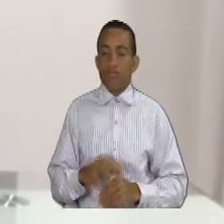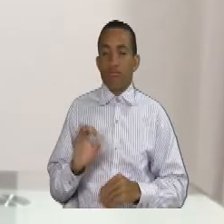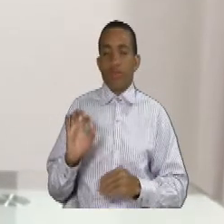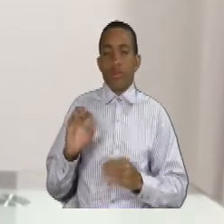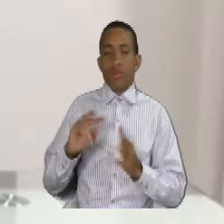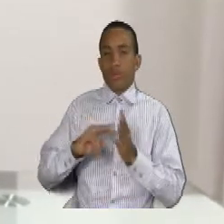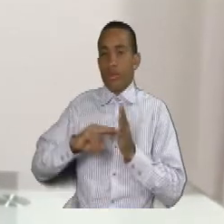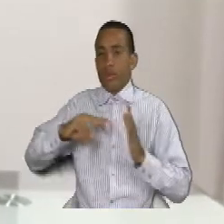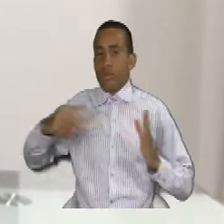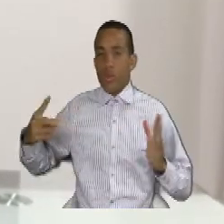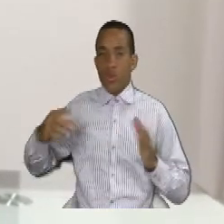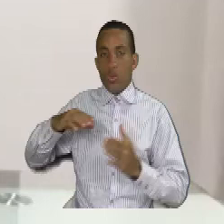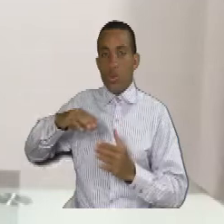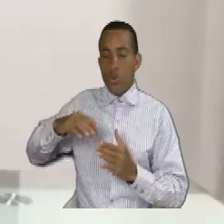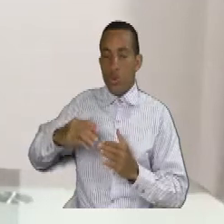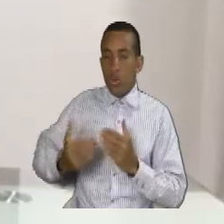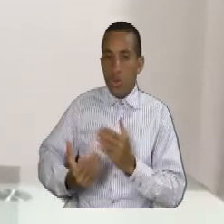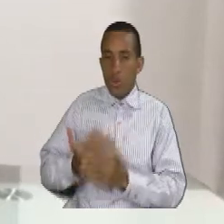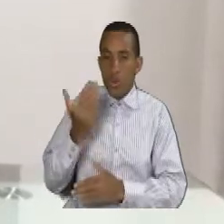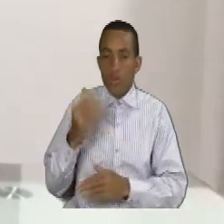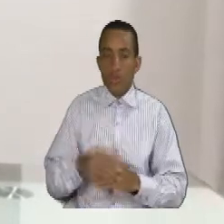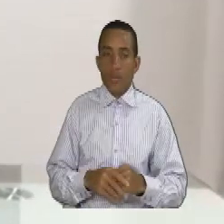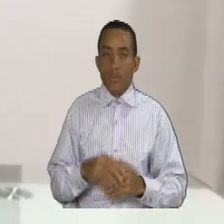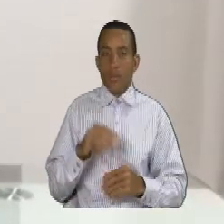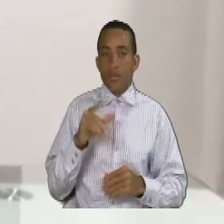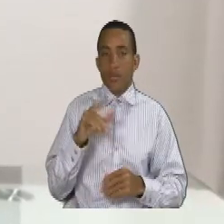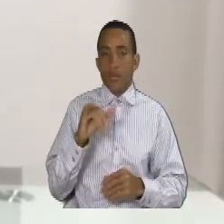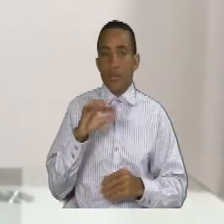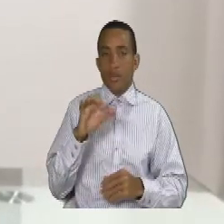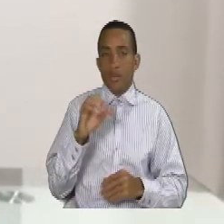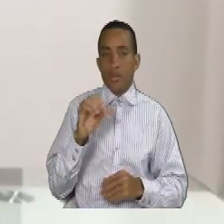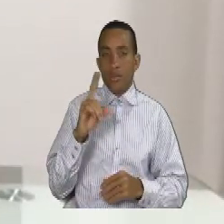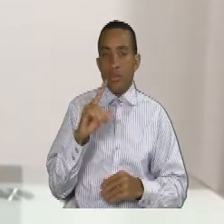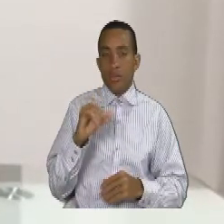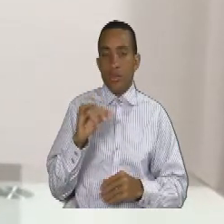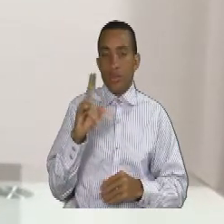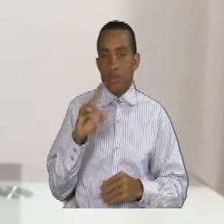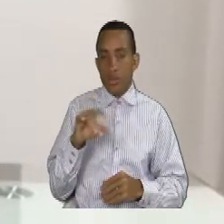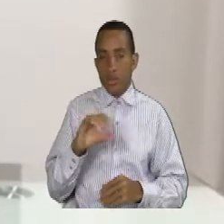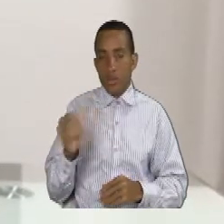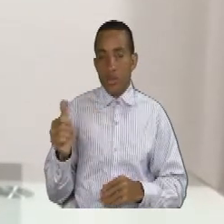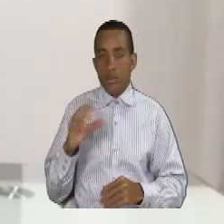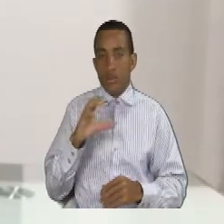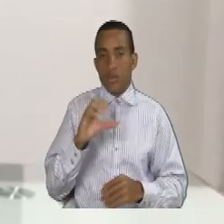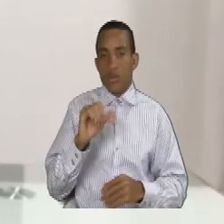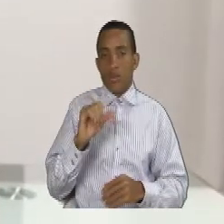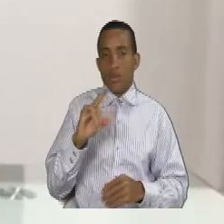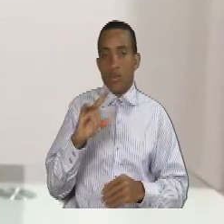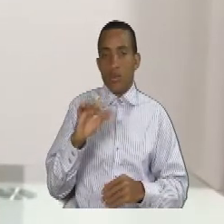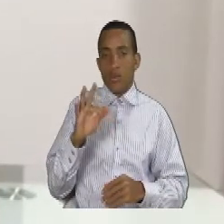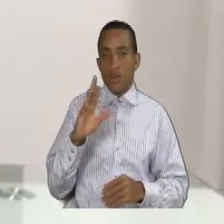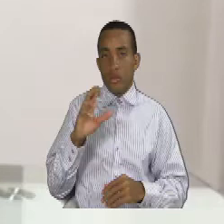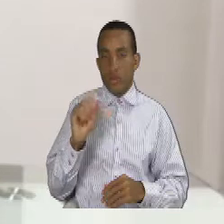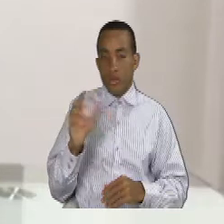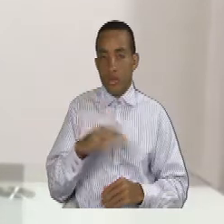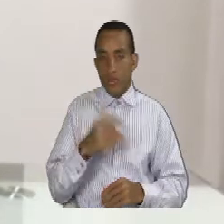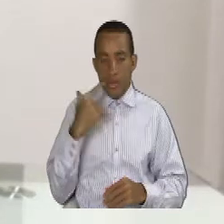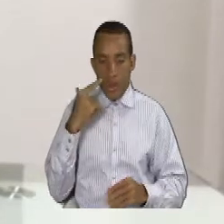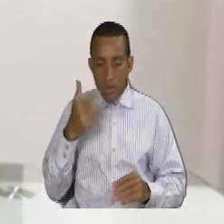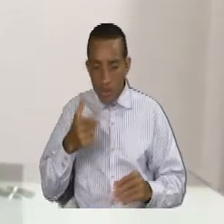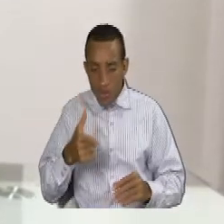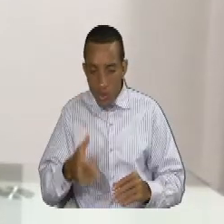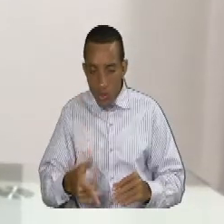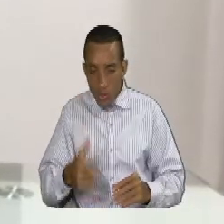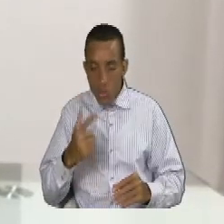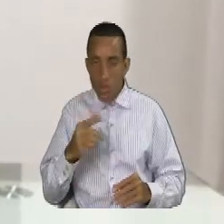mercado, como la criolipólisis, el lipomasaje, la ultracavitación, la lipólisis láser no invasiva